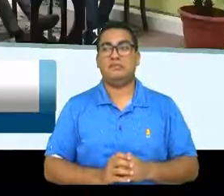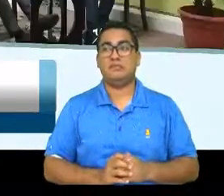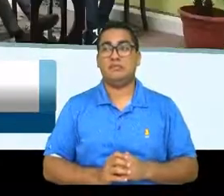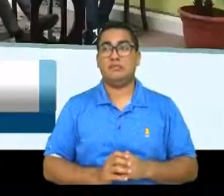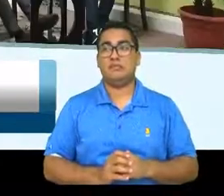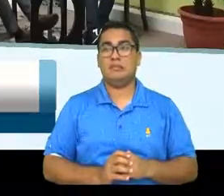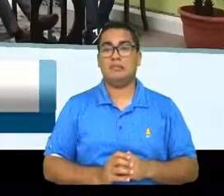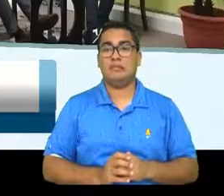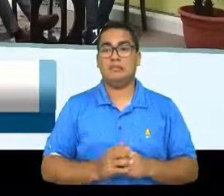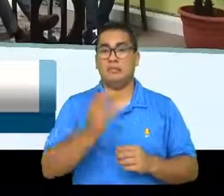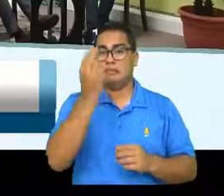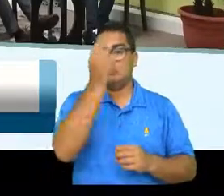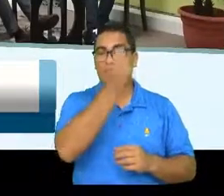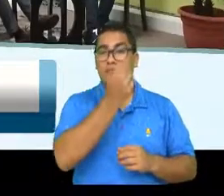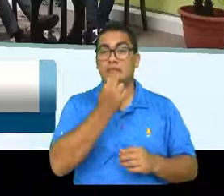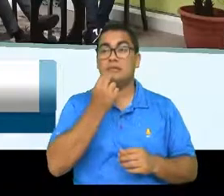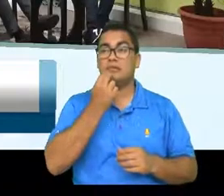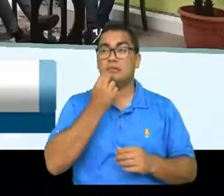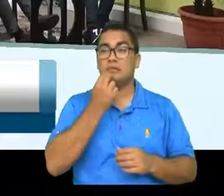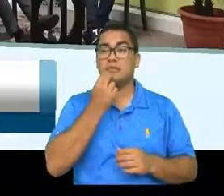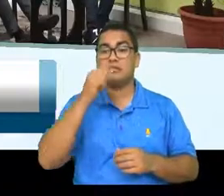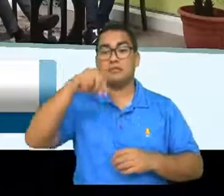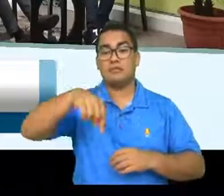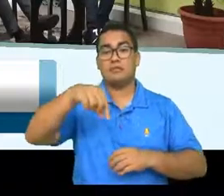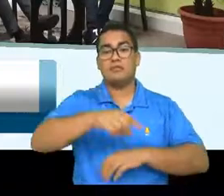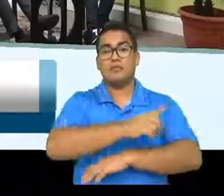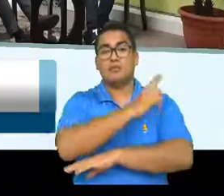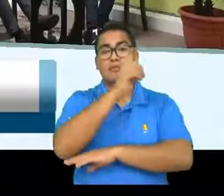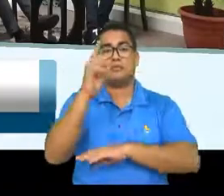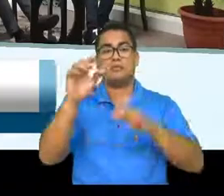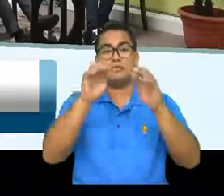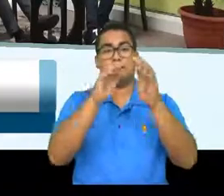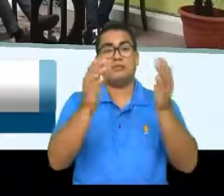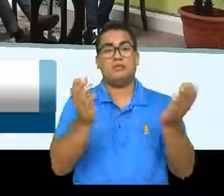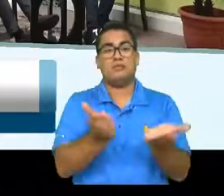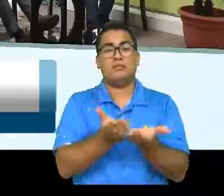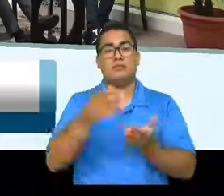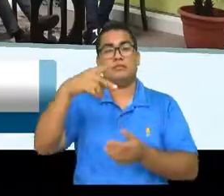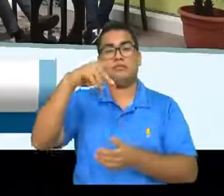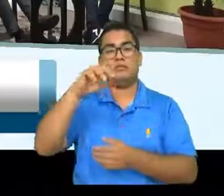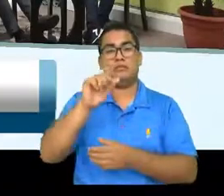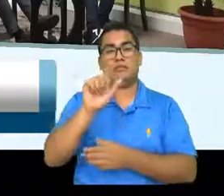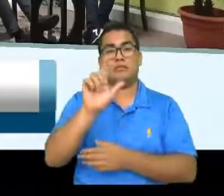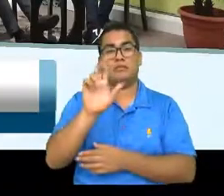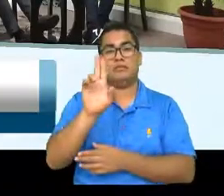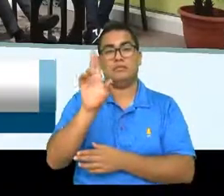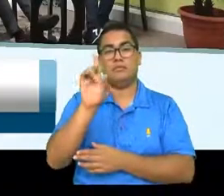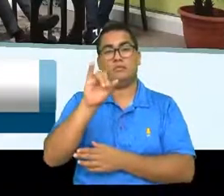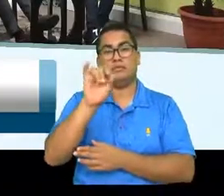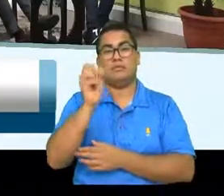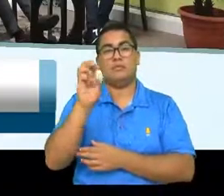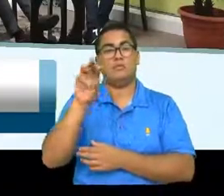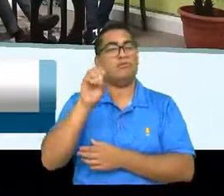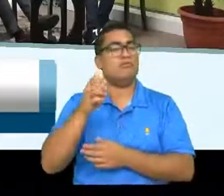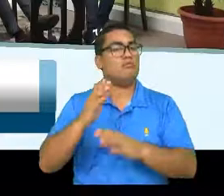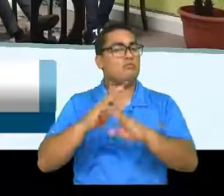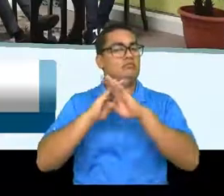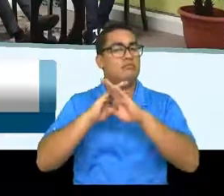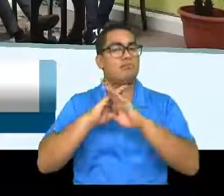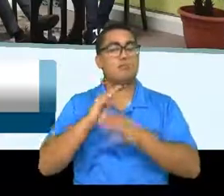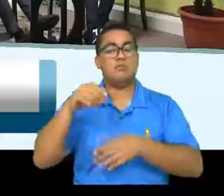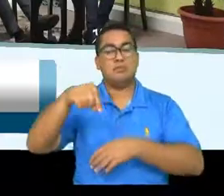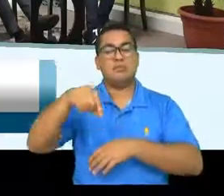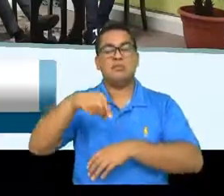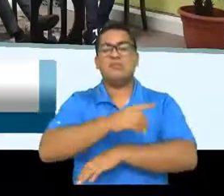que hacer al inicio, porque estamos hablando del Día Mundial contra el Paludismo. ¿Cómo fue establecido este día? Me imagino que